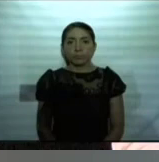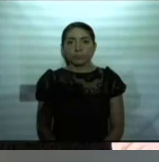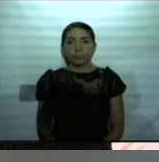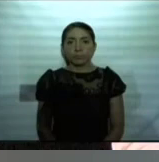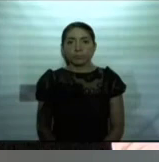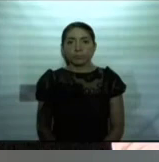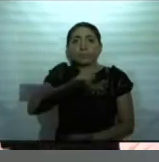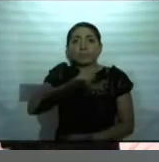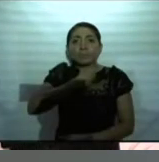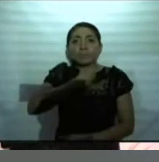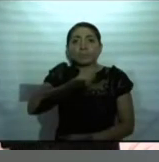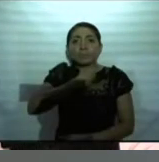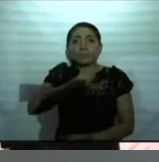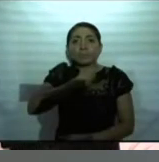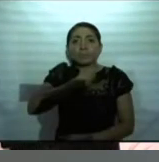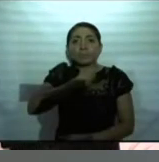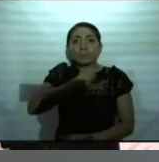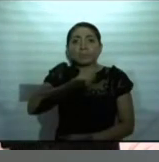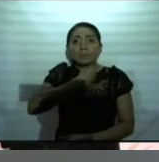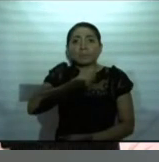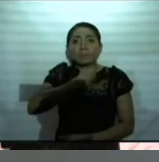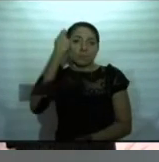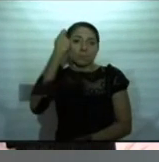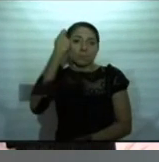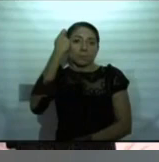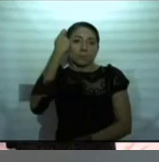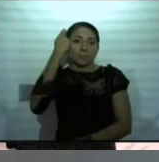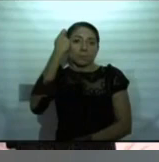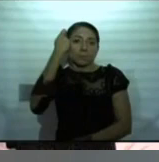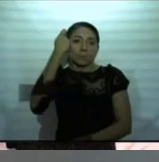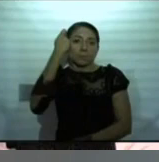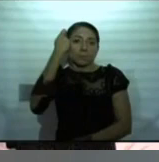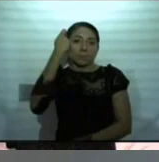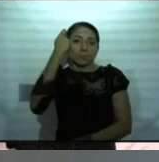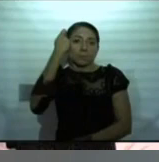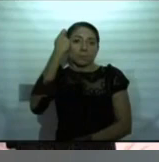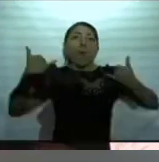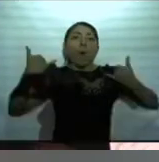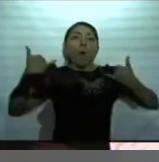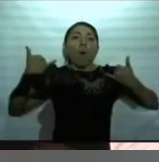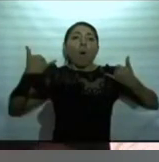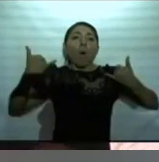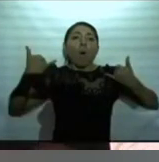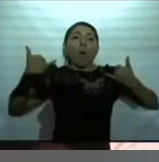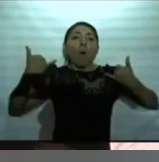Vamos a garantizar el apoyo a los migratoria,